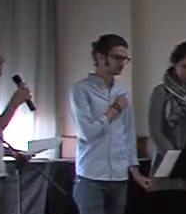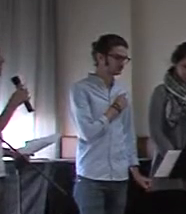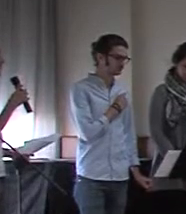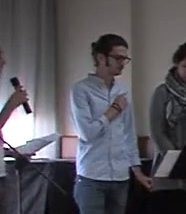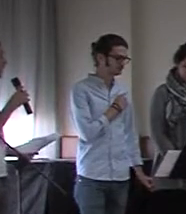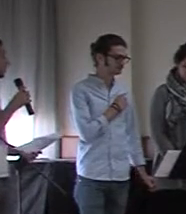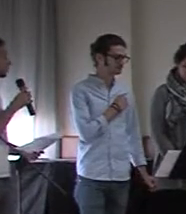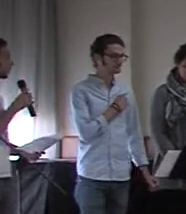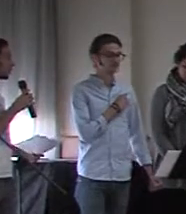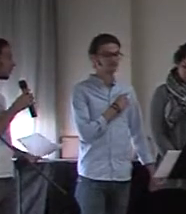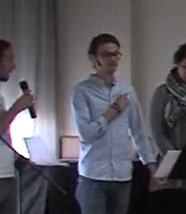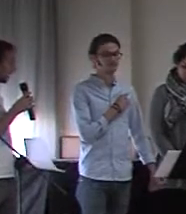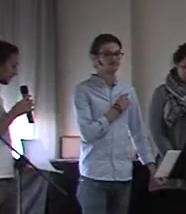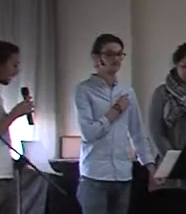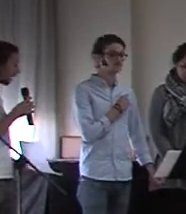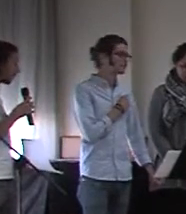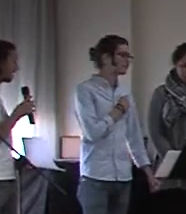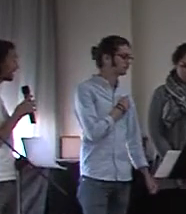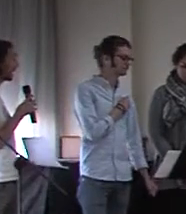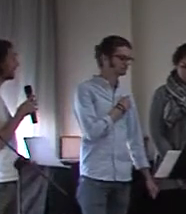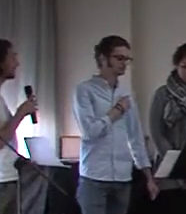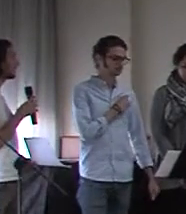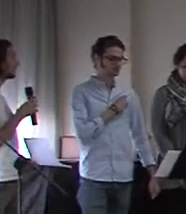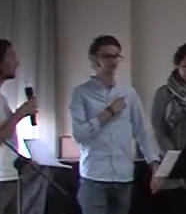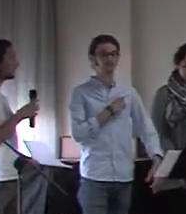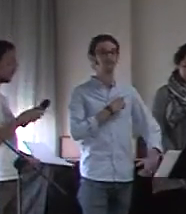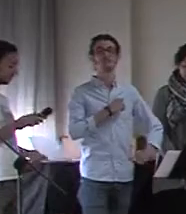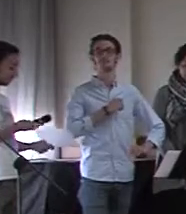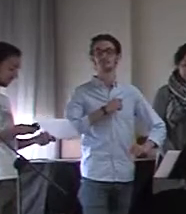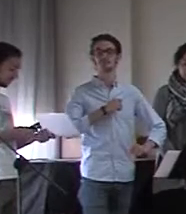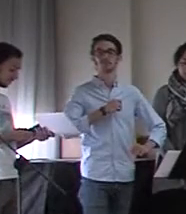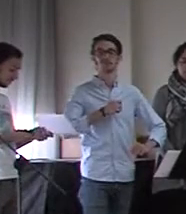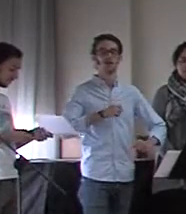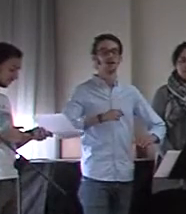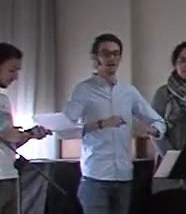del sombrero y del coturno, vuelas pájaro celeste?